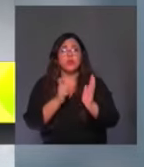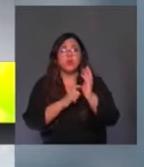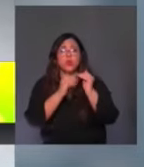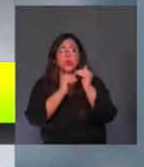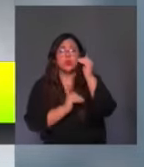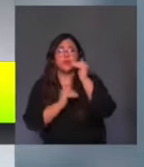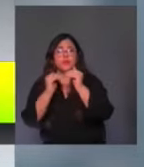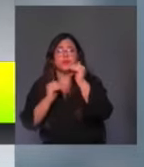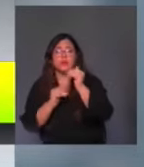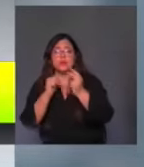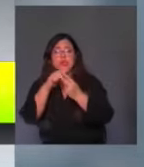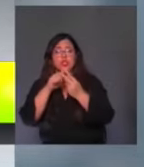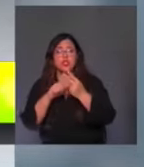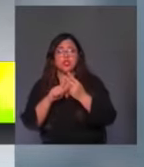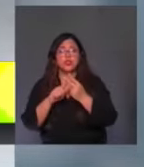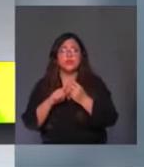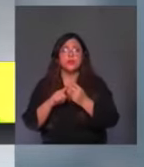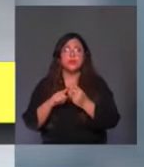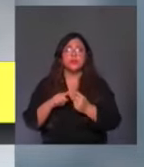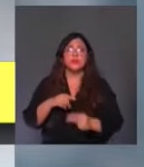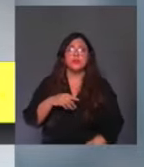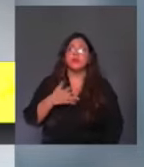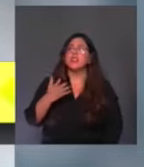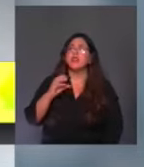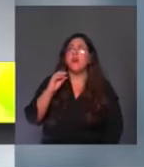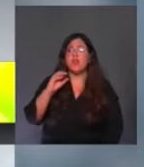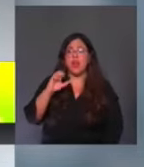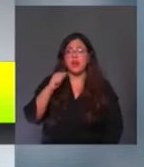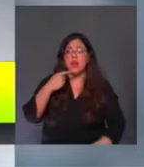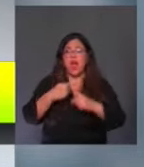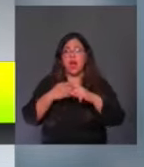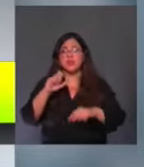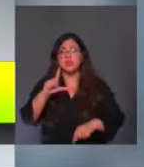entre uno y otro. ¿Tiene ganas de hablar, Axel? Dígalo. No, lo que pasa...